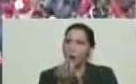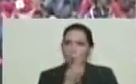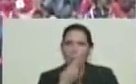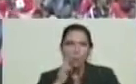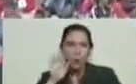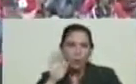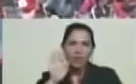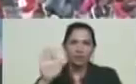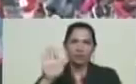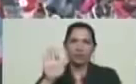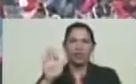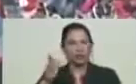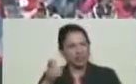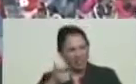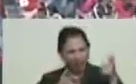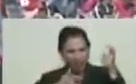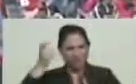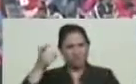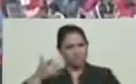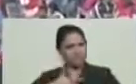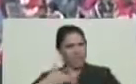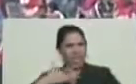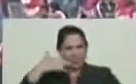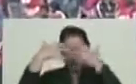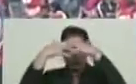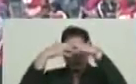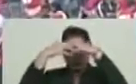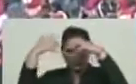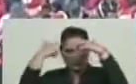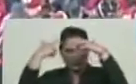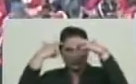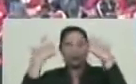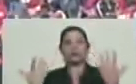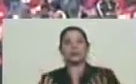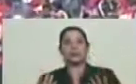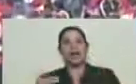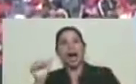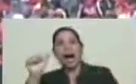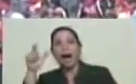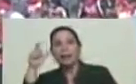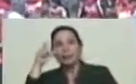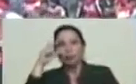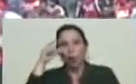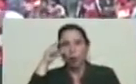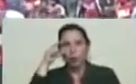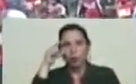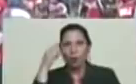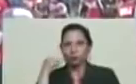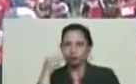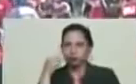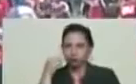comprometido, chavista hasta los tuétanos, Aristóbulo Ituri.